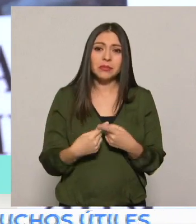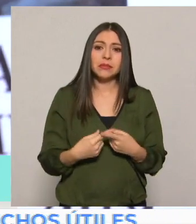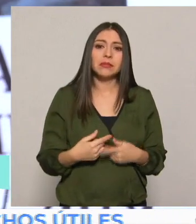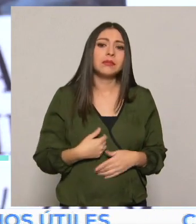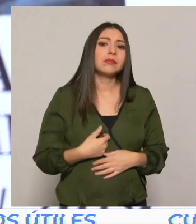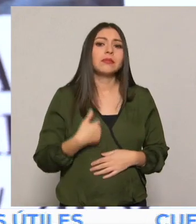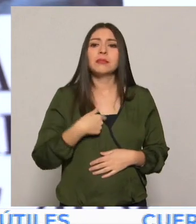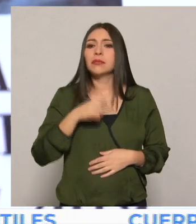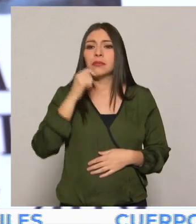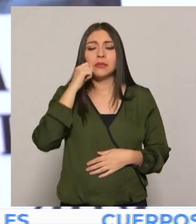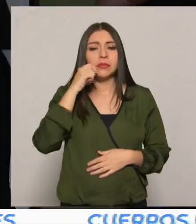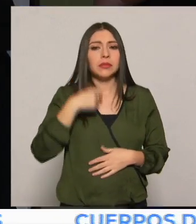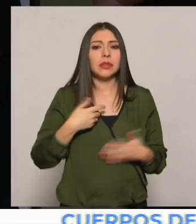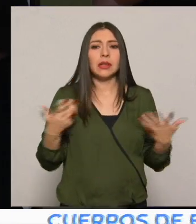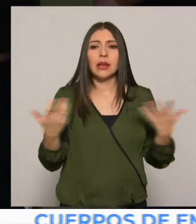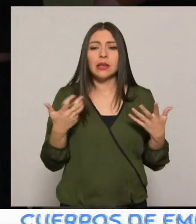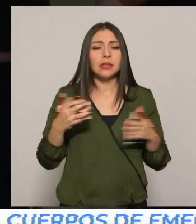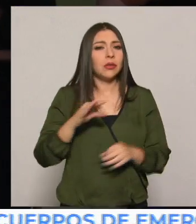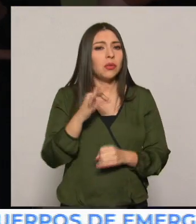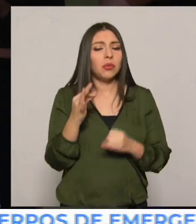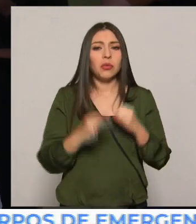llegar a las últimas consecuencias.